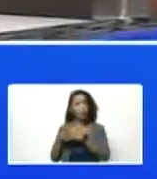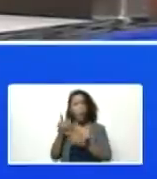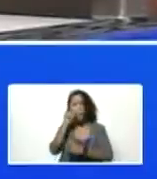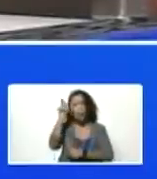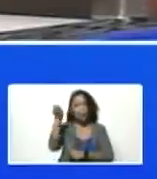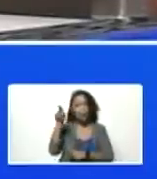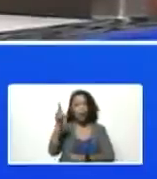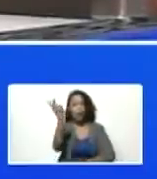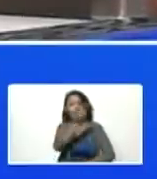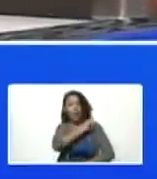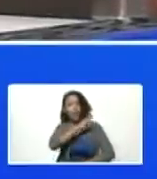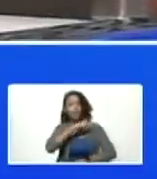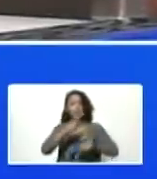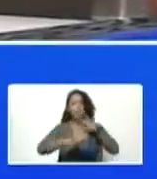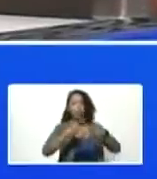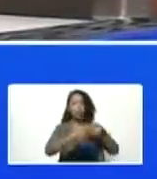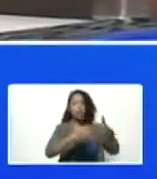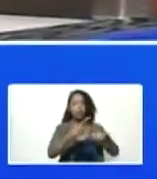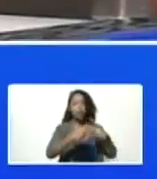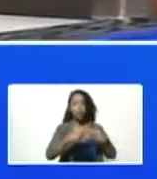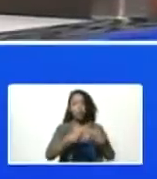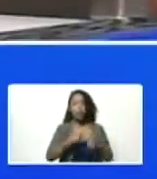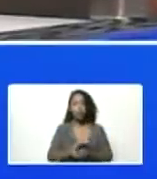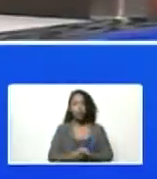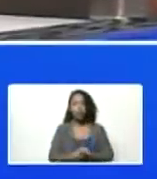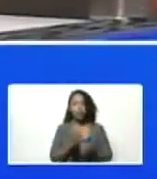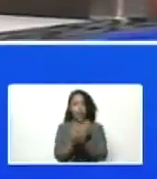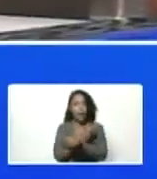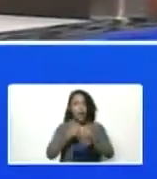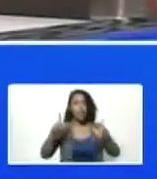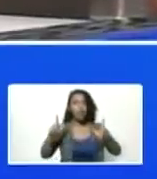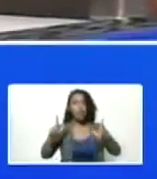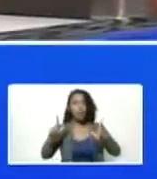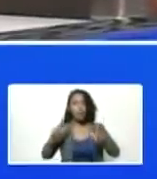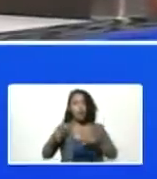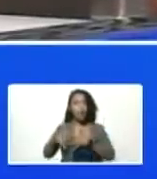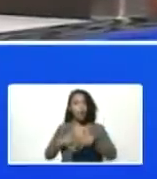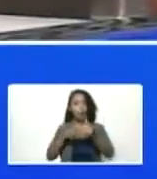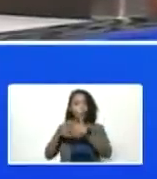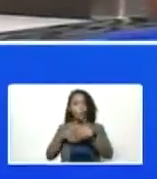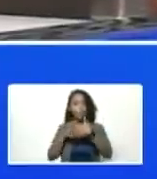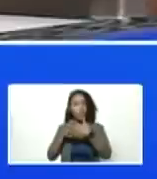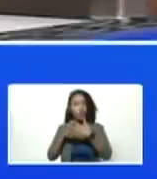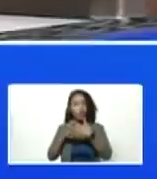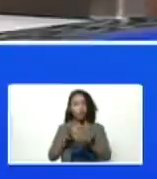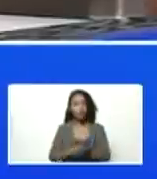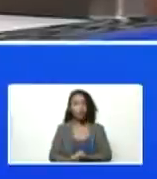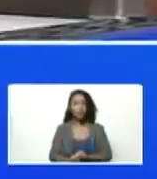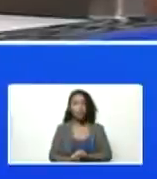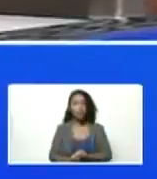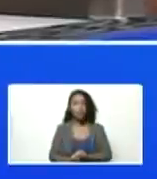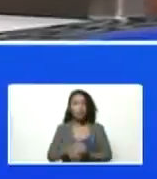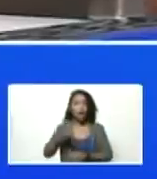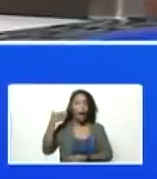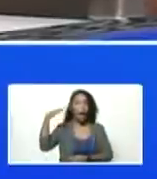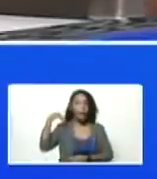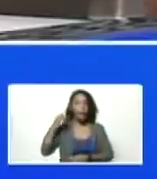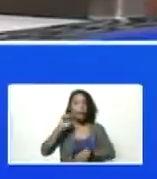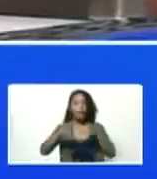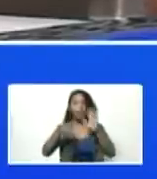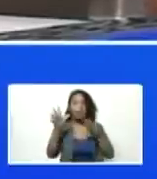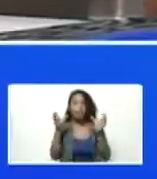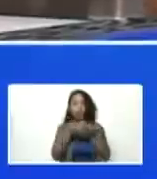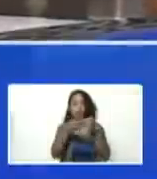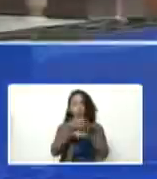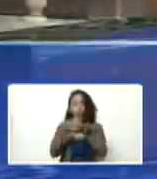jefe del proceso de liberación de los Estados Unidos en Norteamérica, de las antiguas 13 colonias.